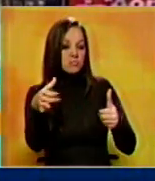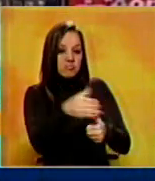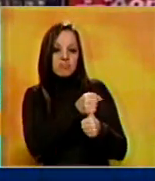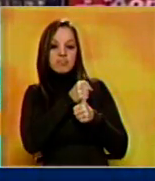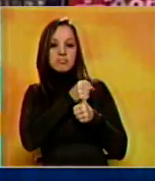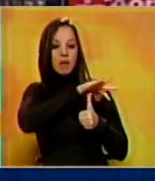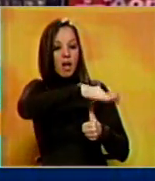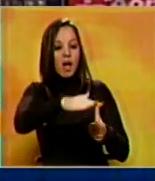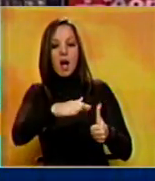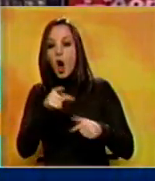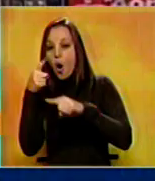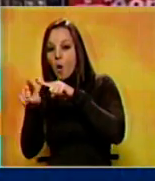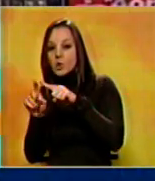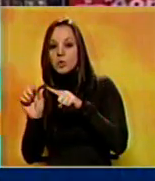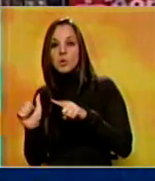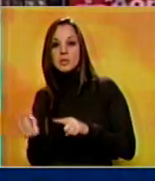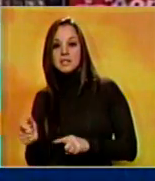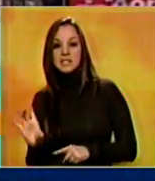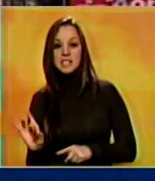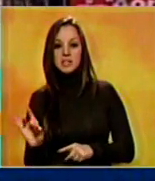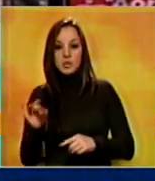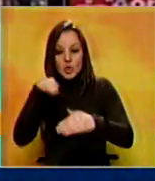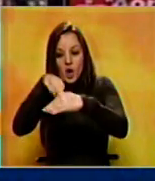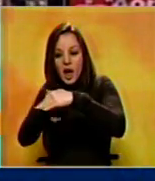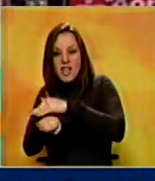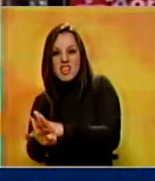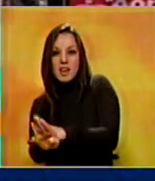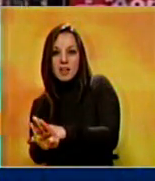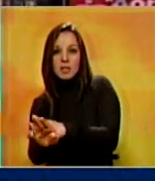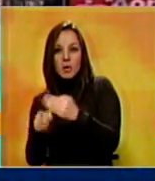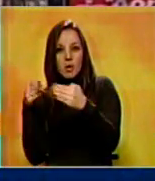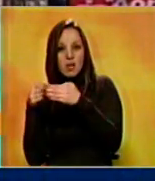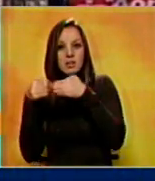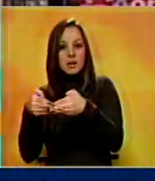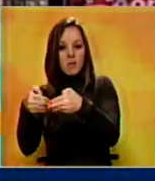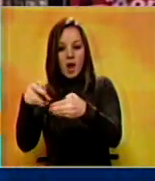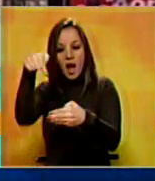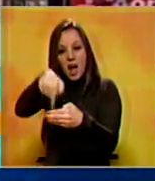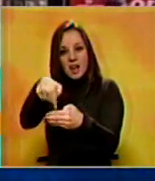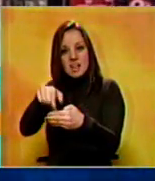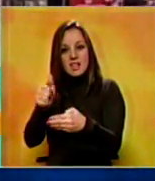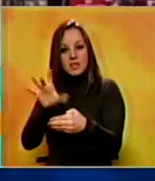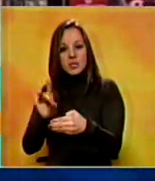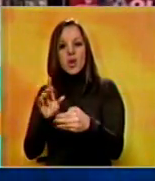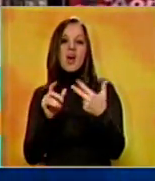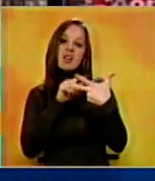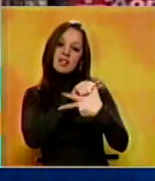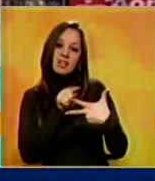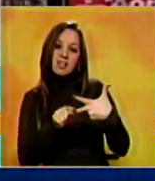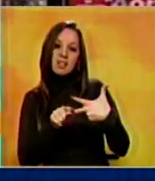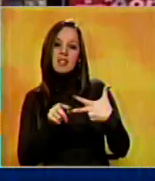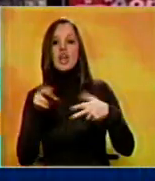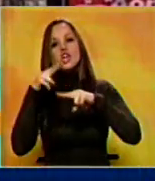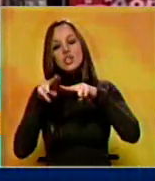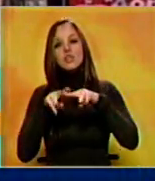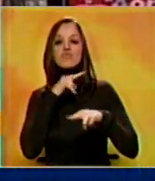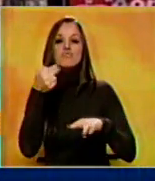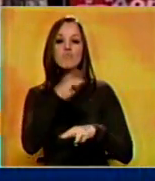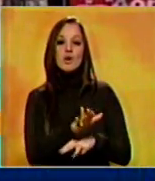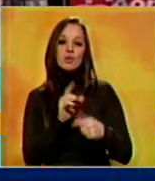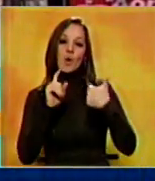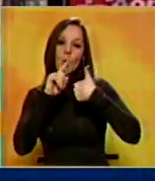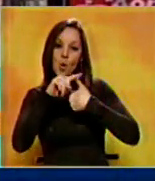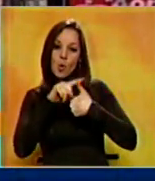18 fueron encontrados en el interior de una de las embarcaciones entre los fallecidos están tres niños de los cuales uno